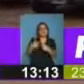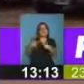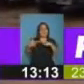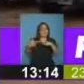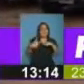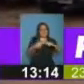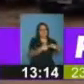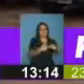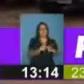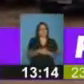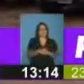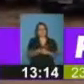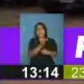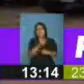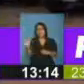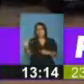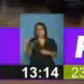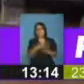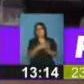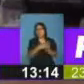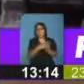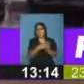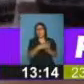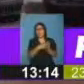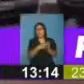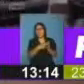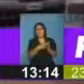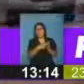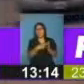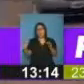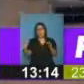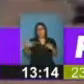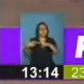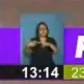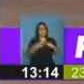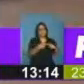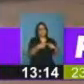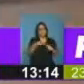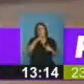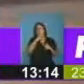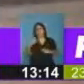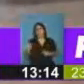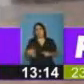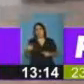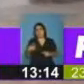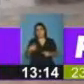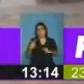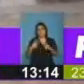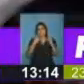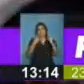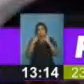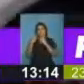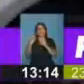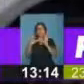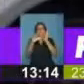camiones, hay repetidos camiones con la firma que se encarga del transporte de carga a nivel nacional e internacional. Y después hay otros